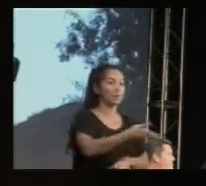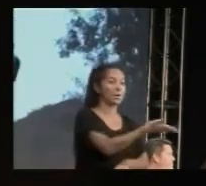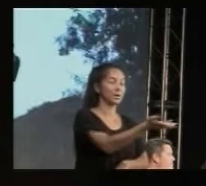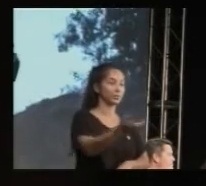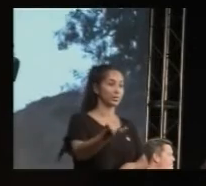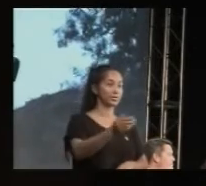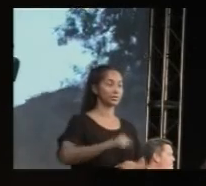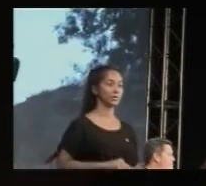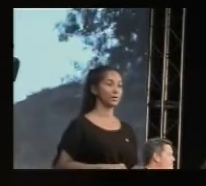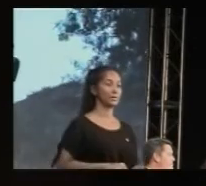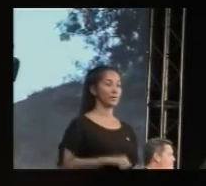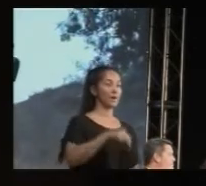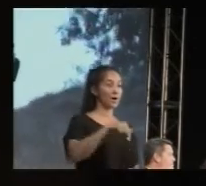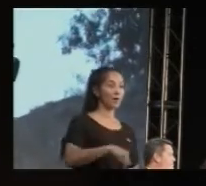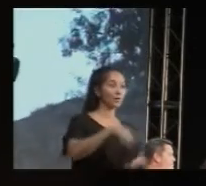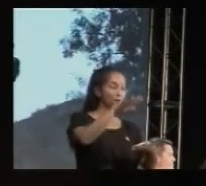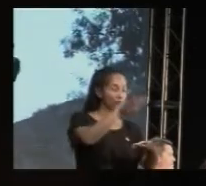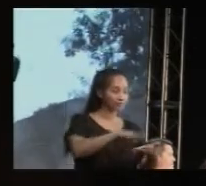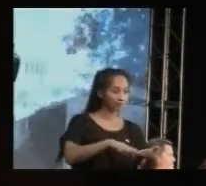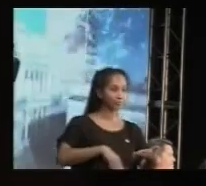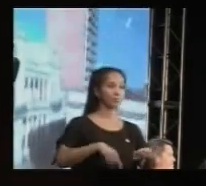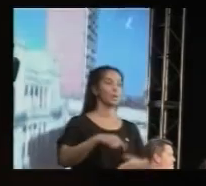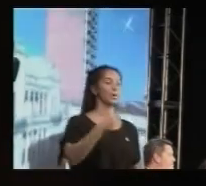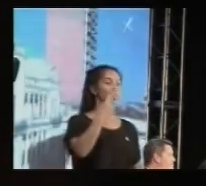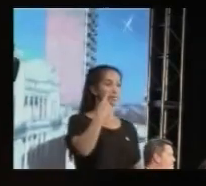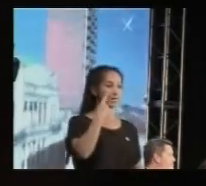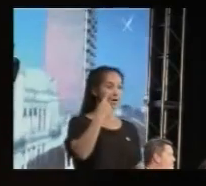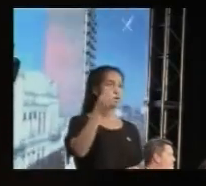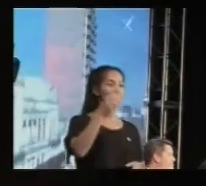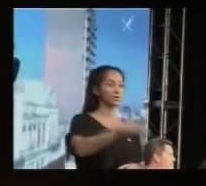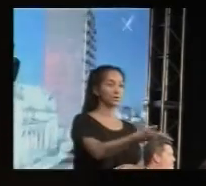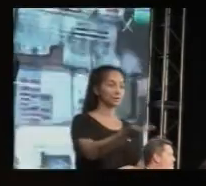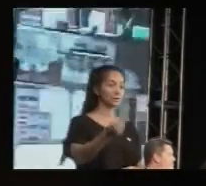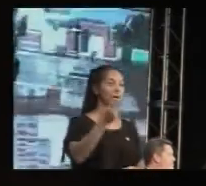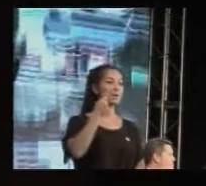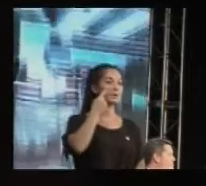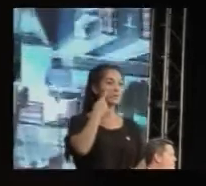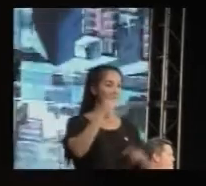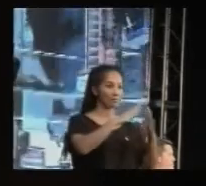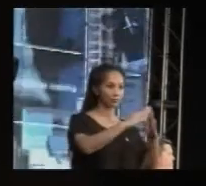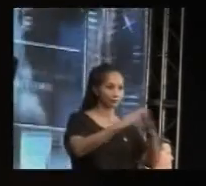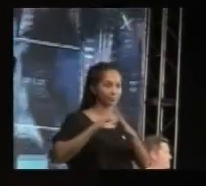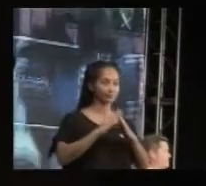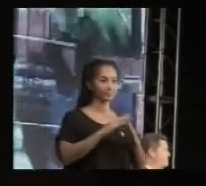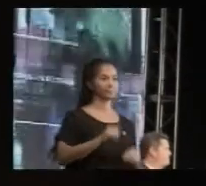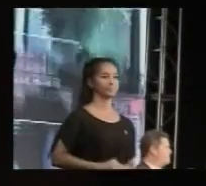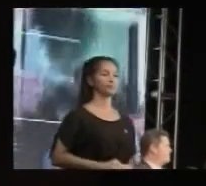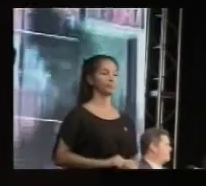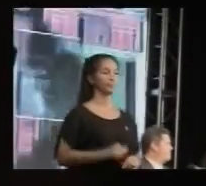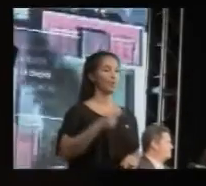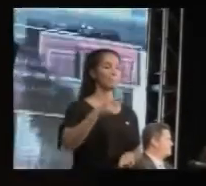este mensaje voy a detallar, en lo vial, en lo social, en la energía, en la vivienda. Pero lo